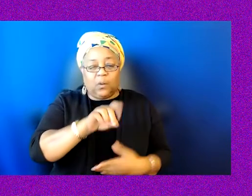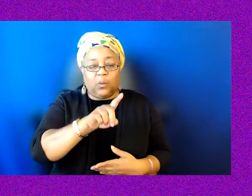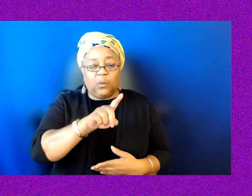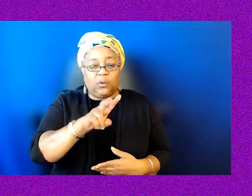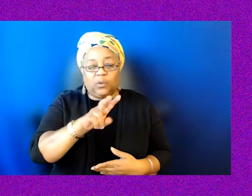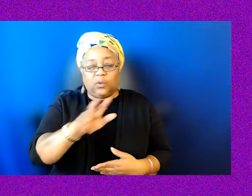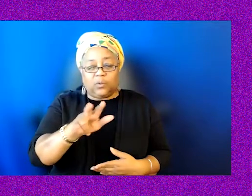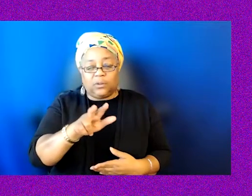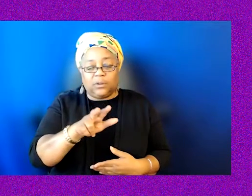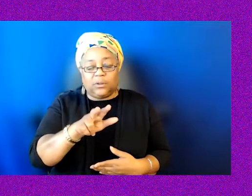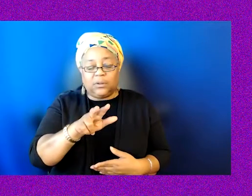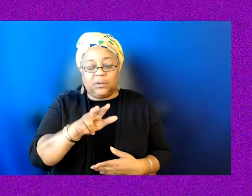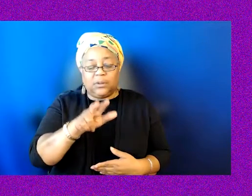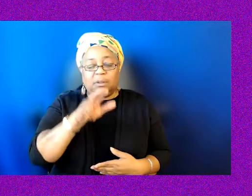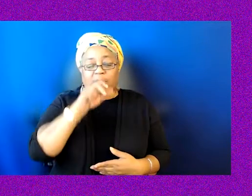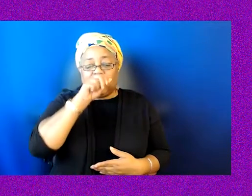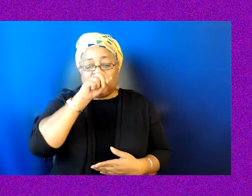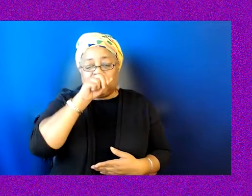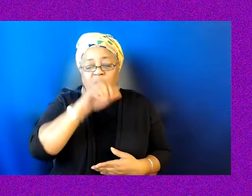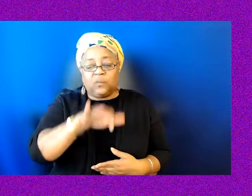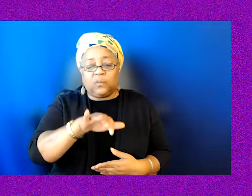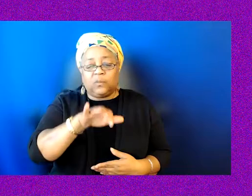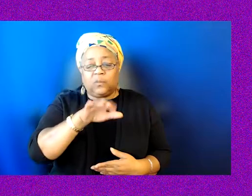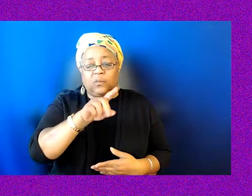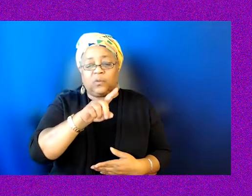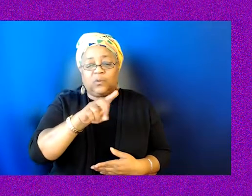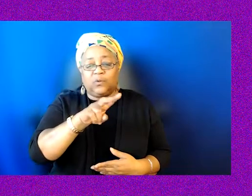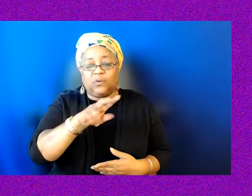la cuenta de tres.